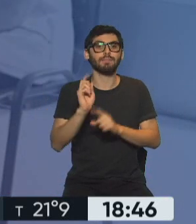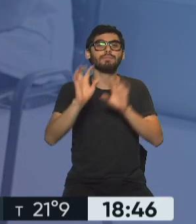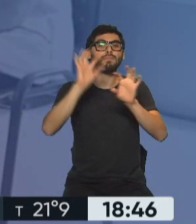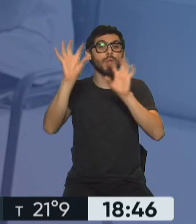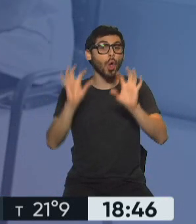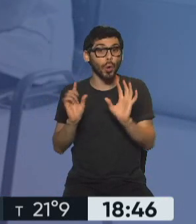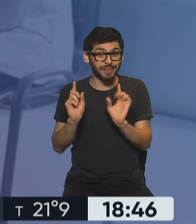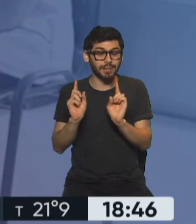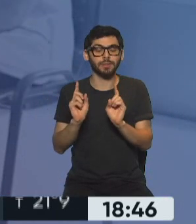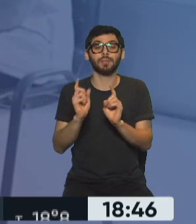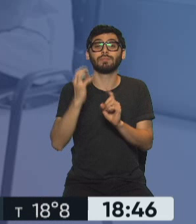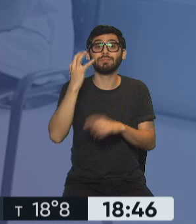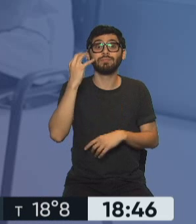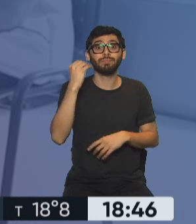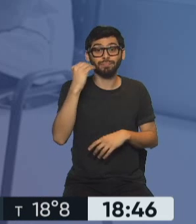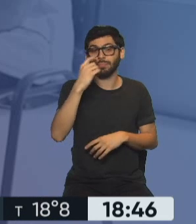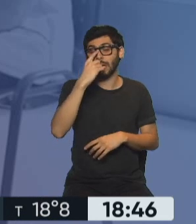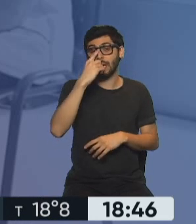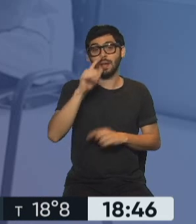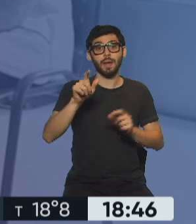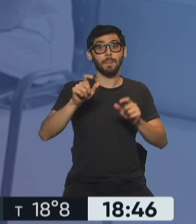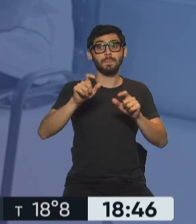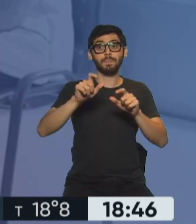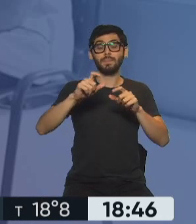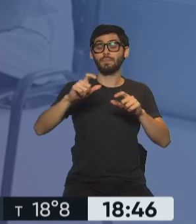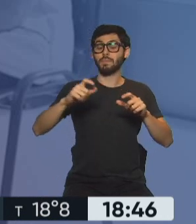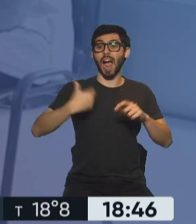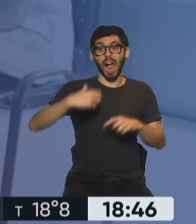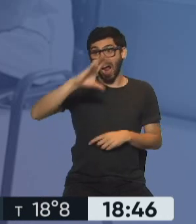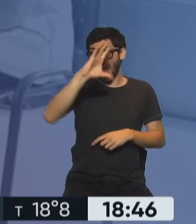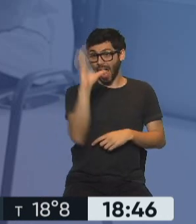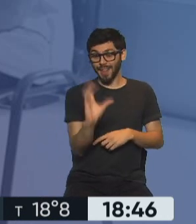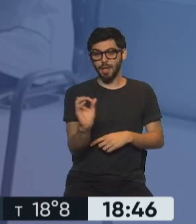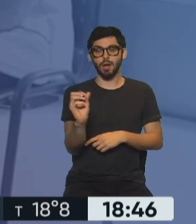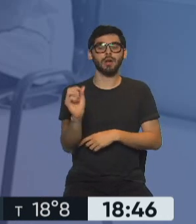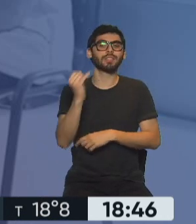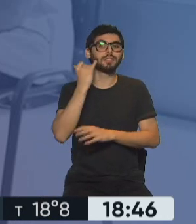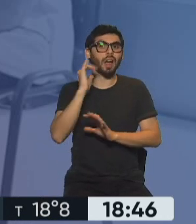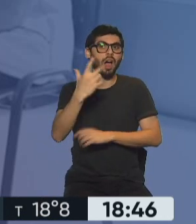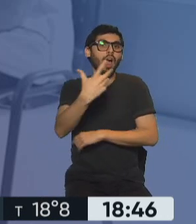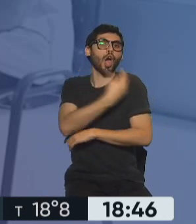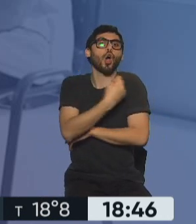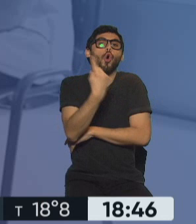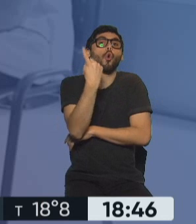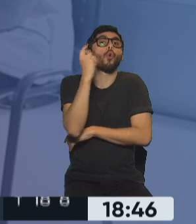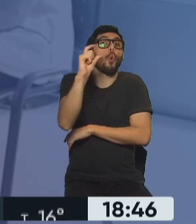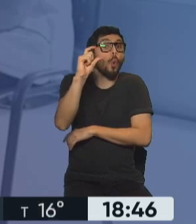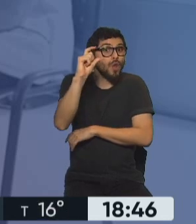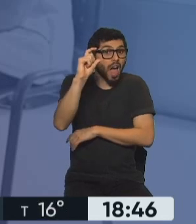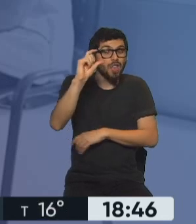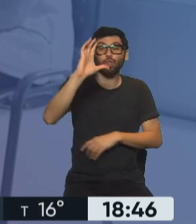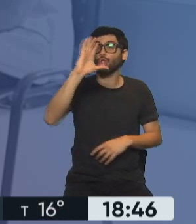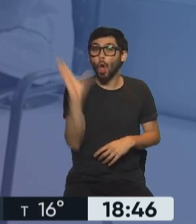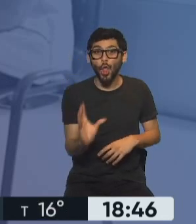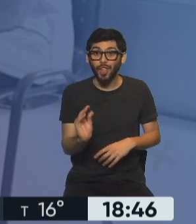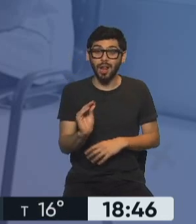provincias, porque el total de la sociedad que ha logrado la inmunización con una primera dosis, básicamente, el total